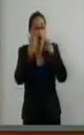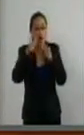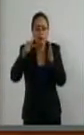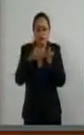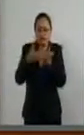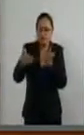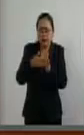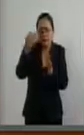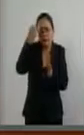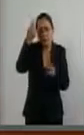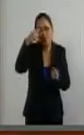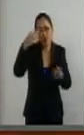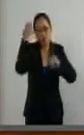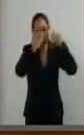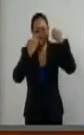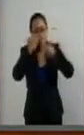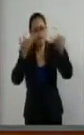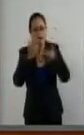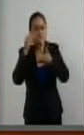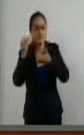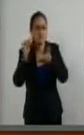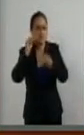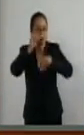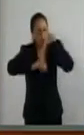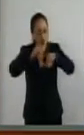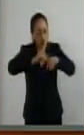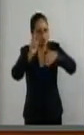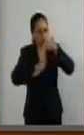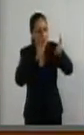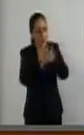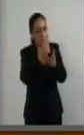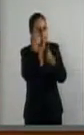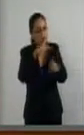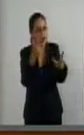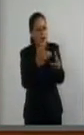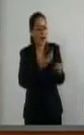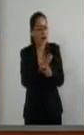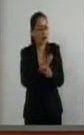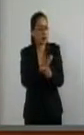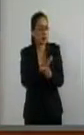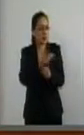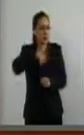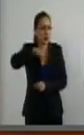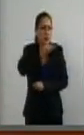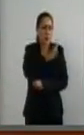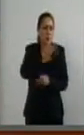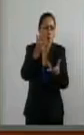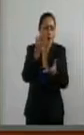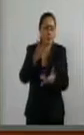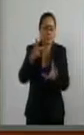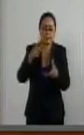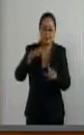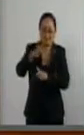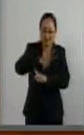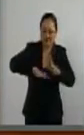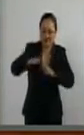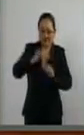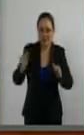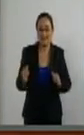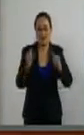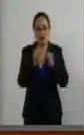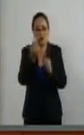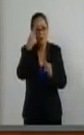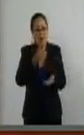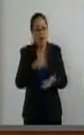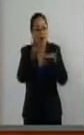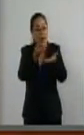sobre todo a crear una ley que permitiera tener condiciones institucionales para atender este